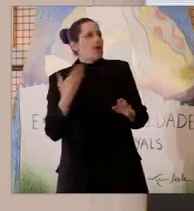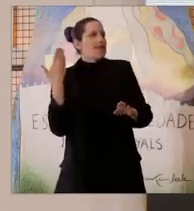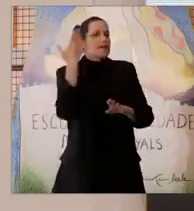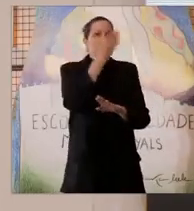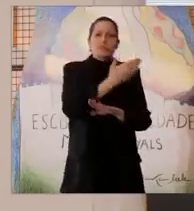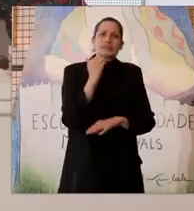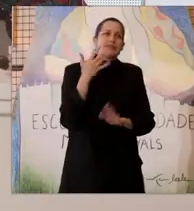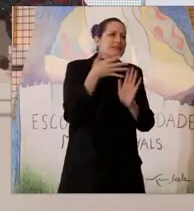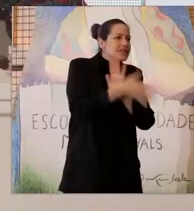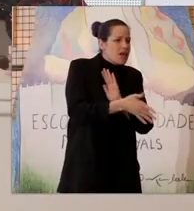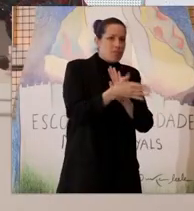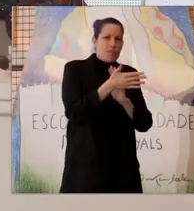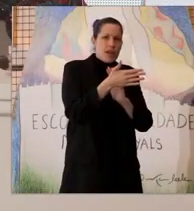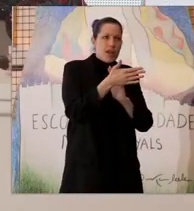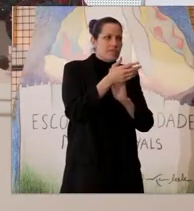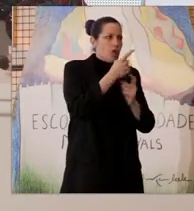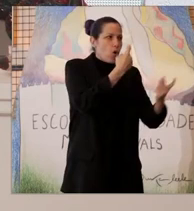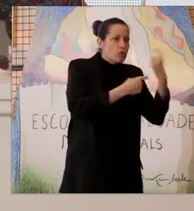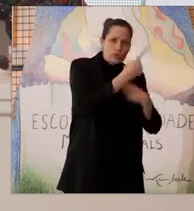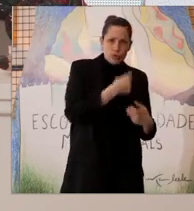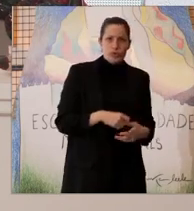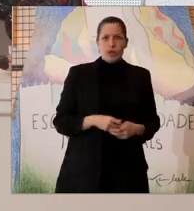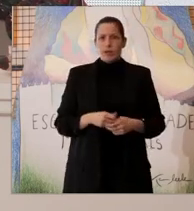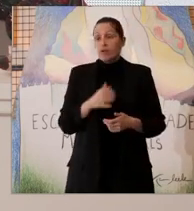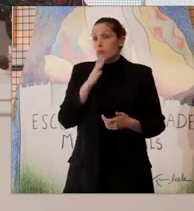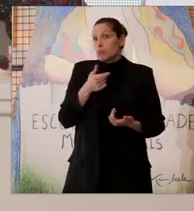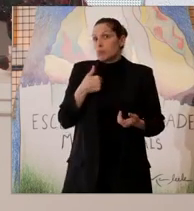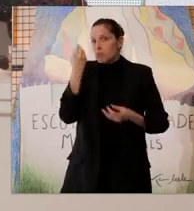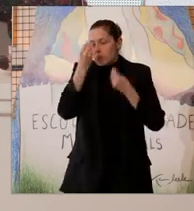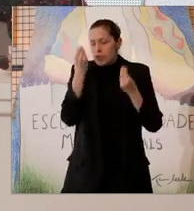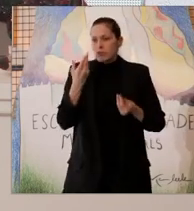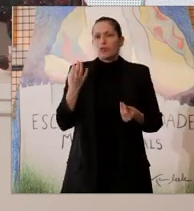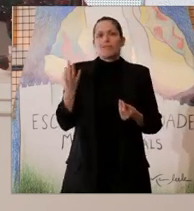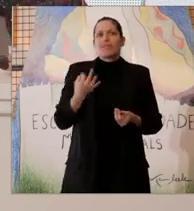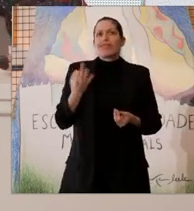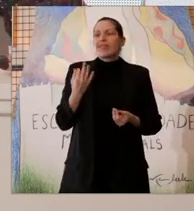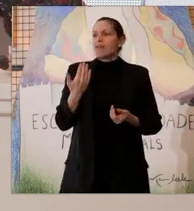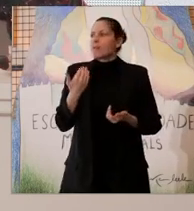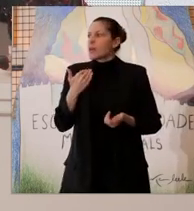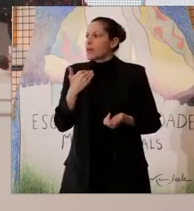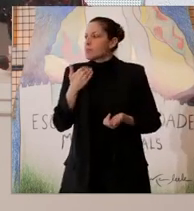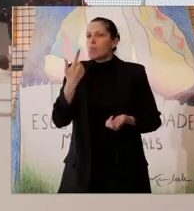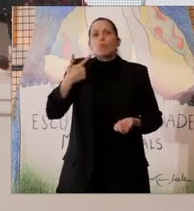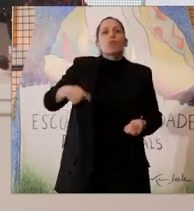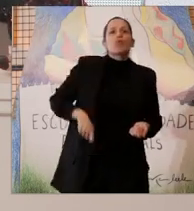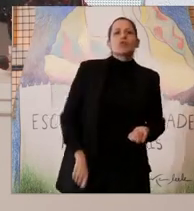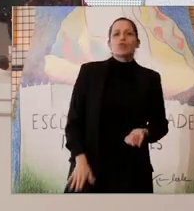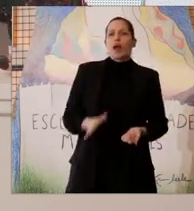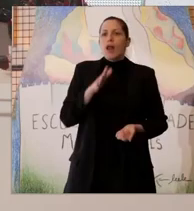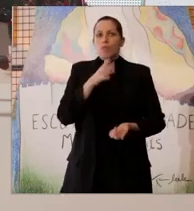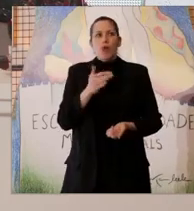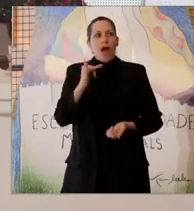profesional me parece que es fundamental por la objetividad que imprime y el conocimiento que imprime claro